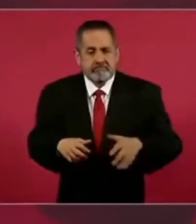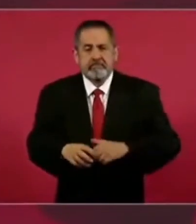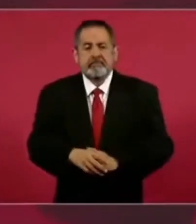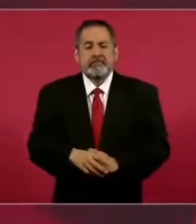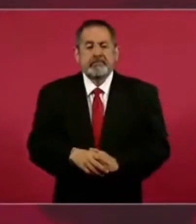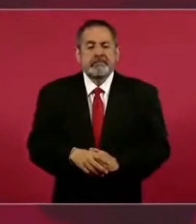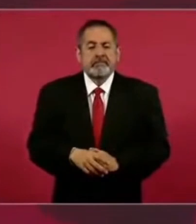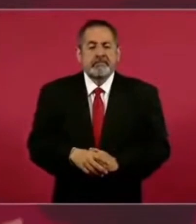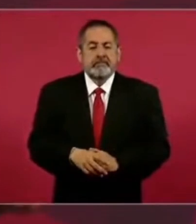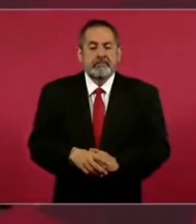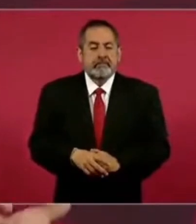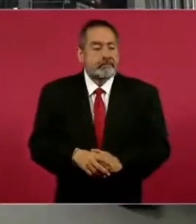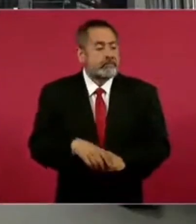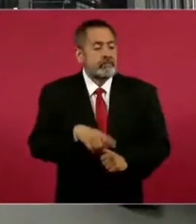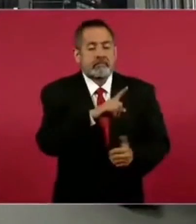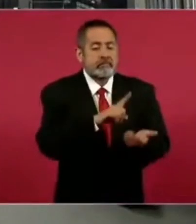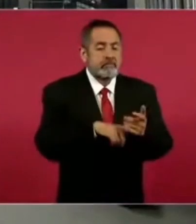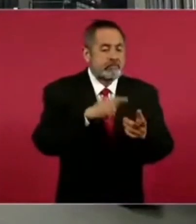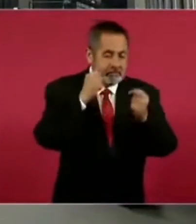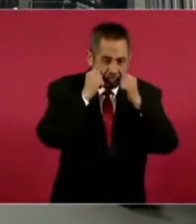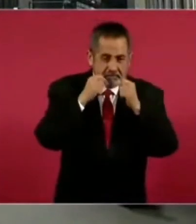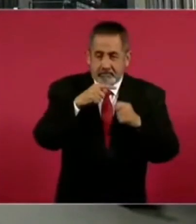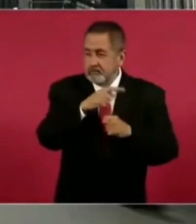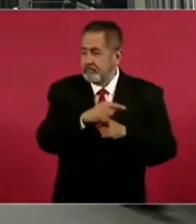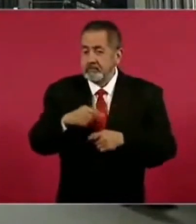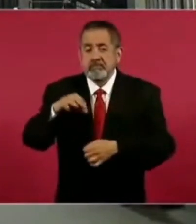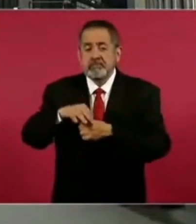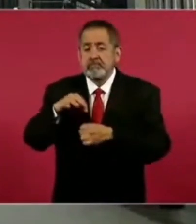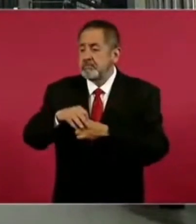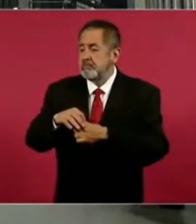No les importaba de que se habían robado la elección,